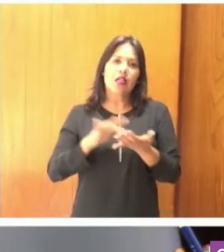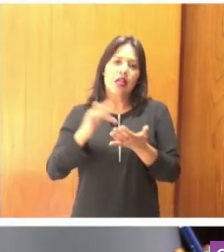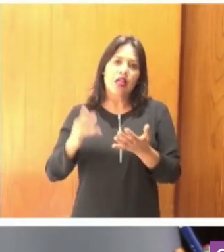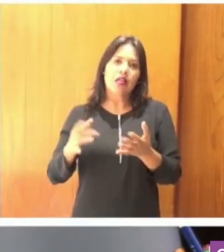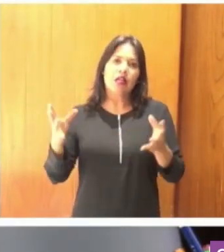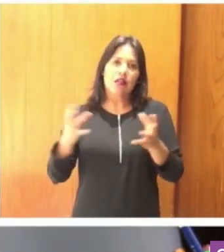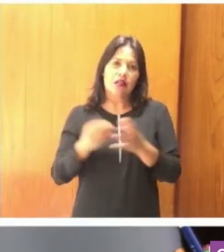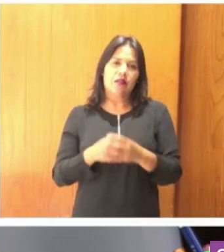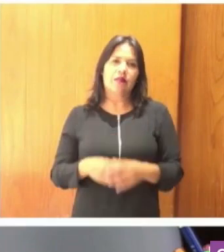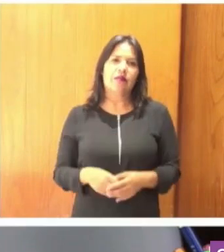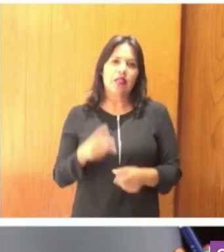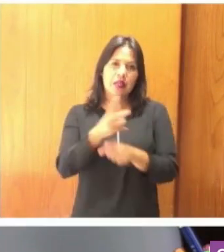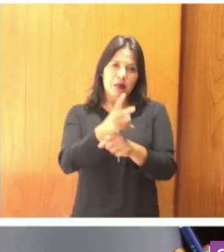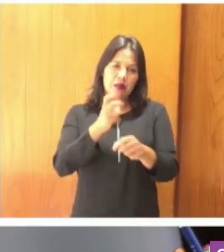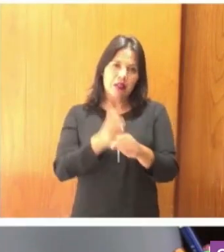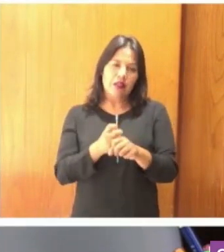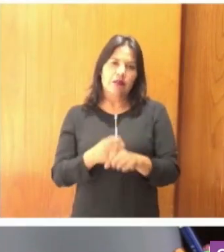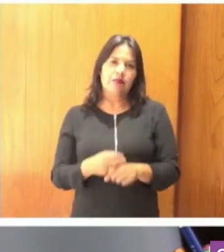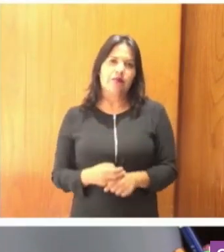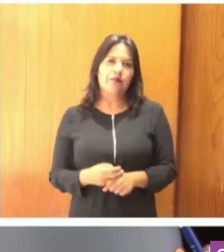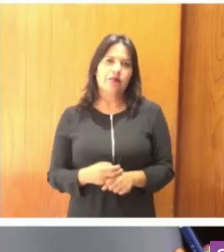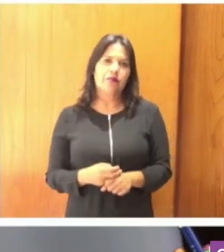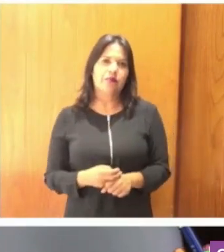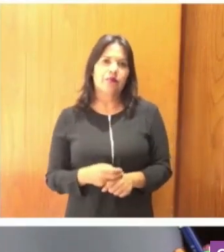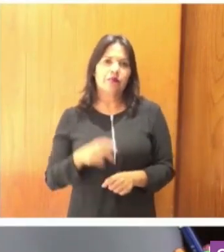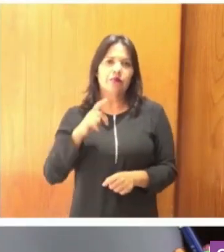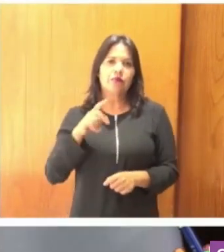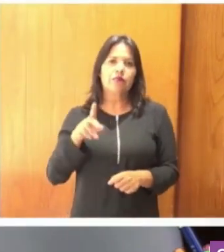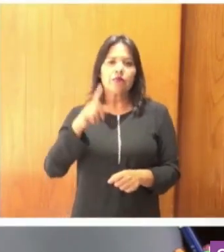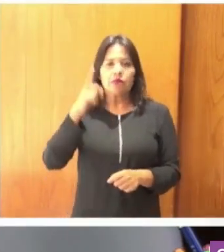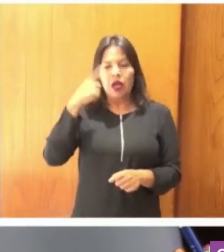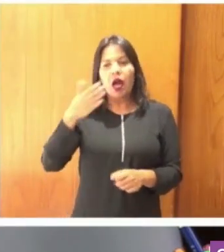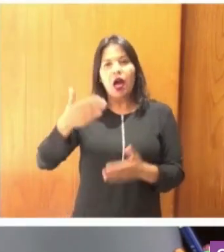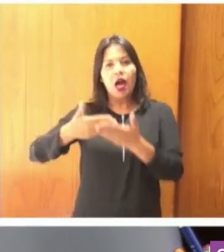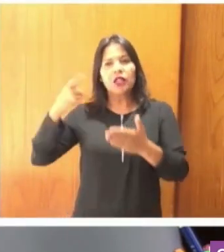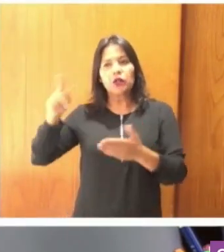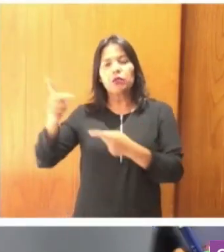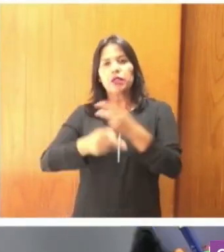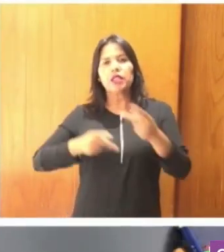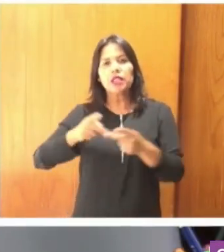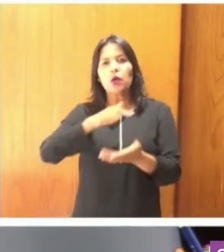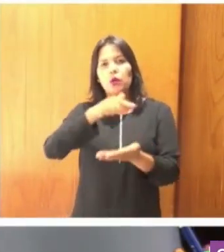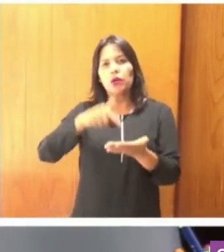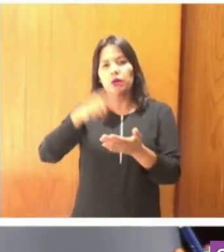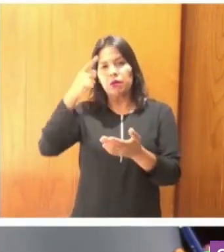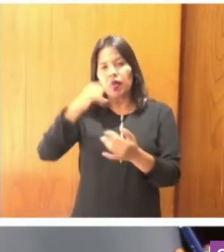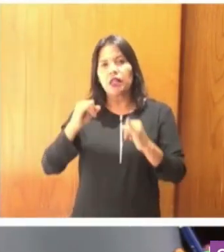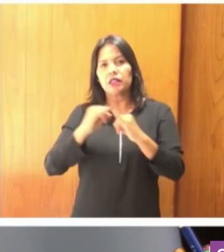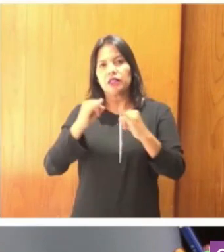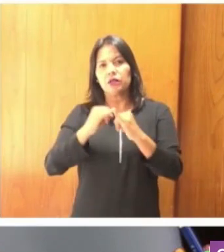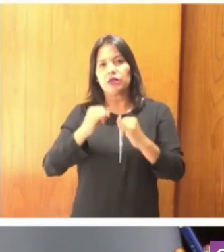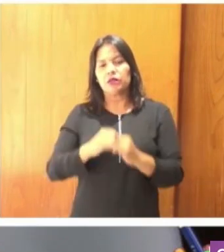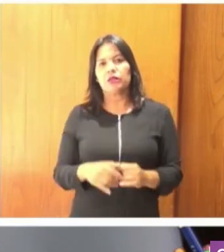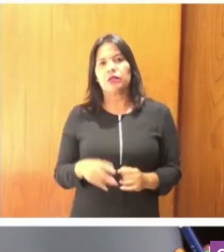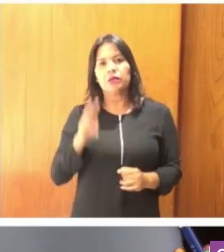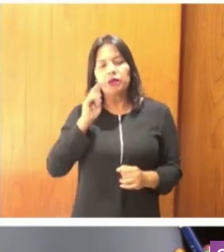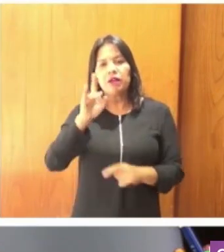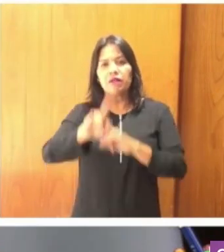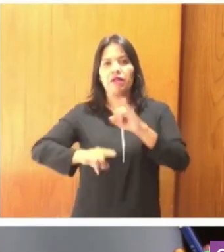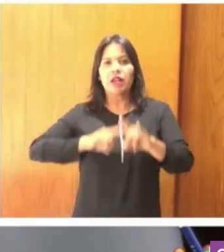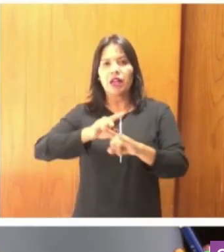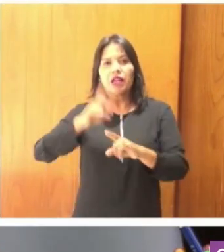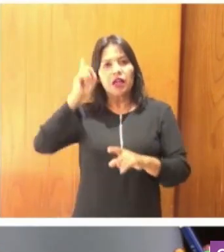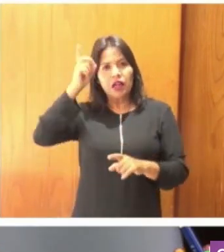presentáramos en un espacio para el Instituto, en esta sede de la Feria del Caballo, en nuestro